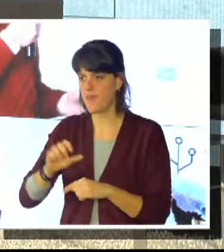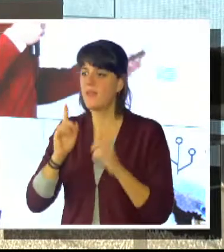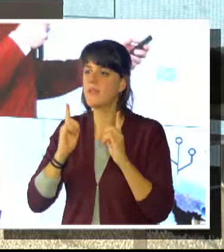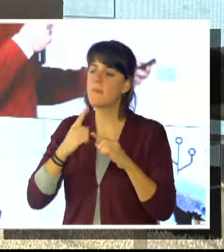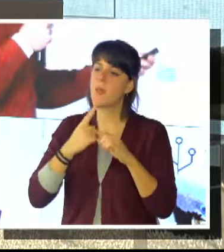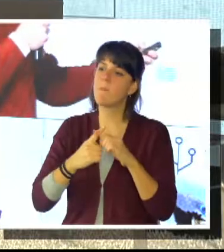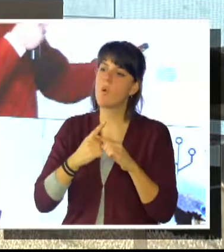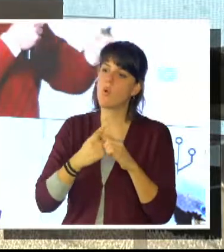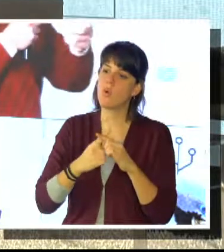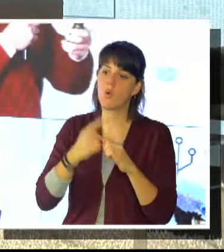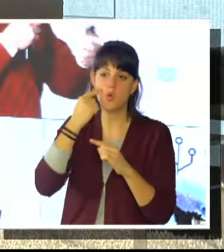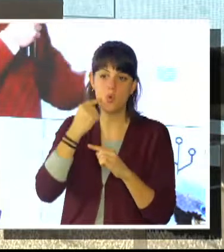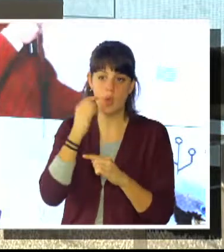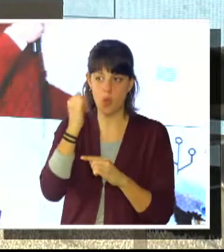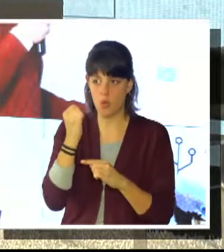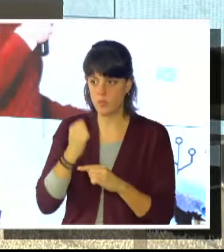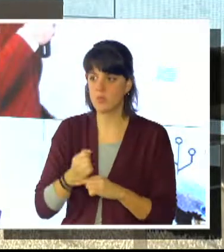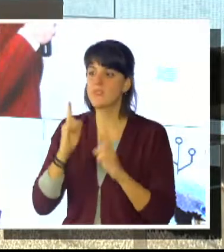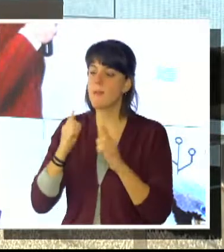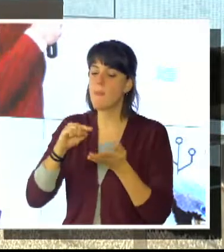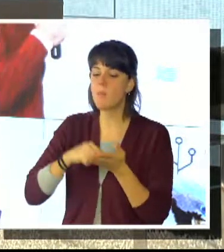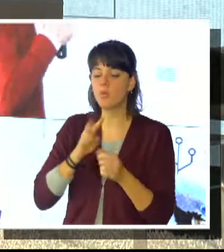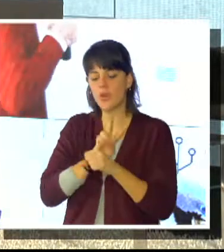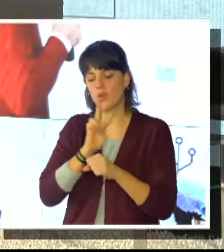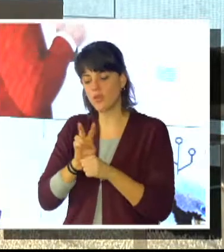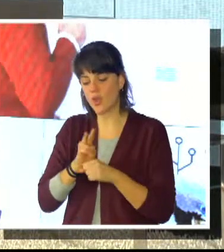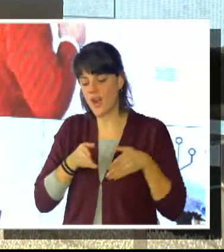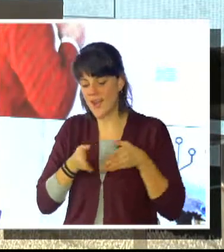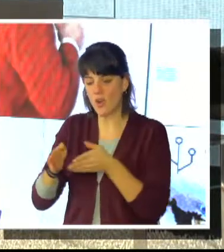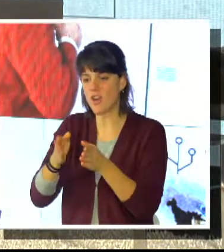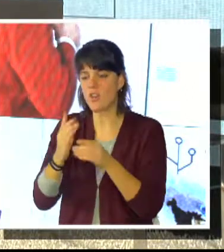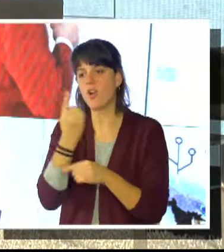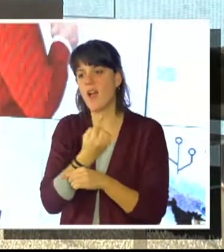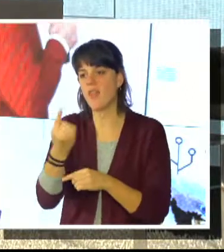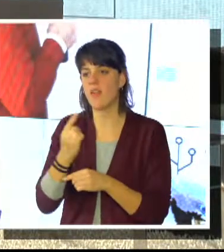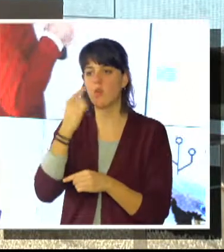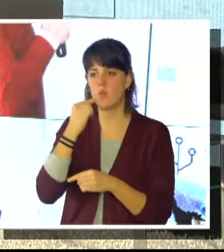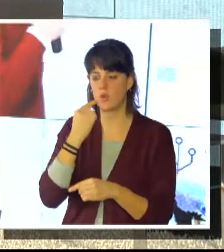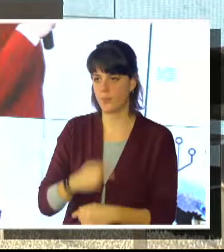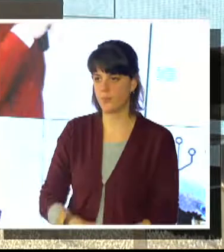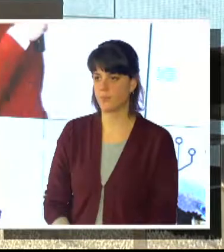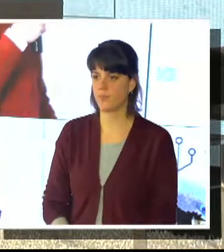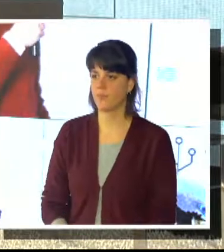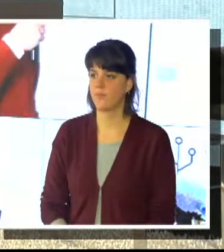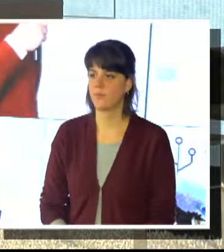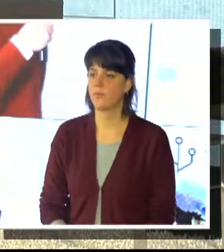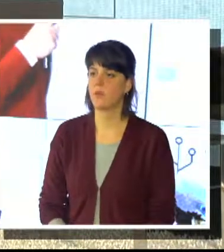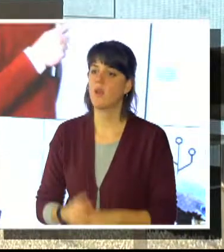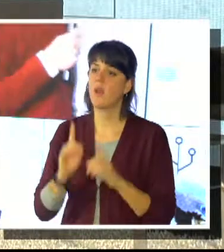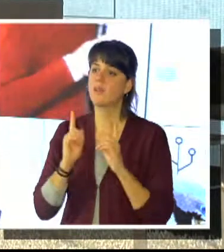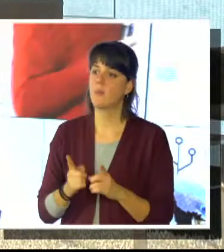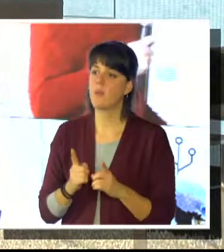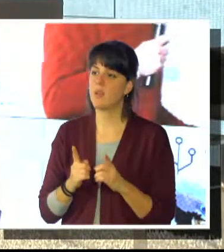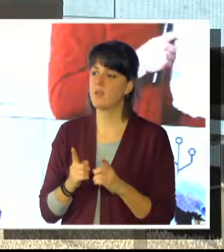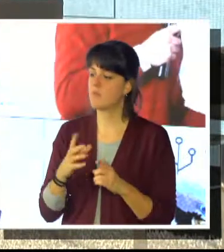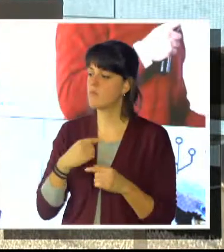10:03 de la mañana? Lo que utilizamos fue la pasada anterior de cada una de esas líneas.